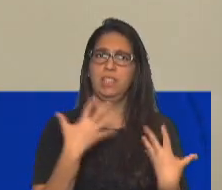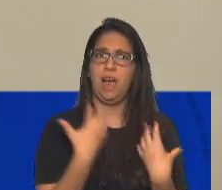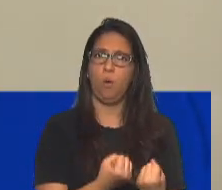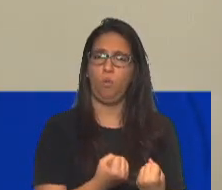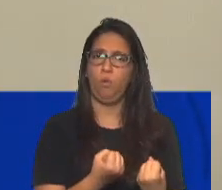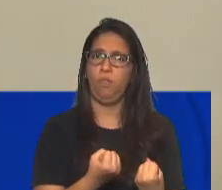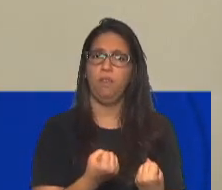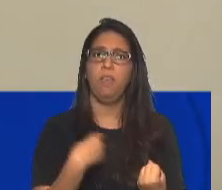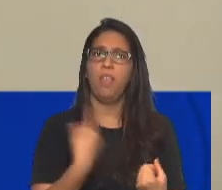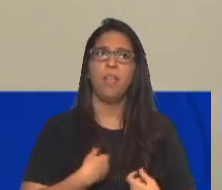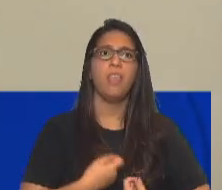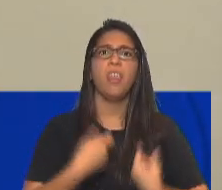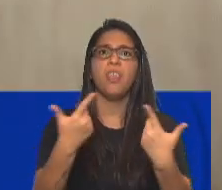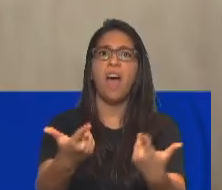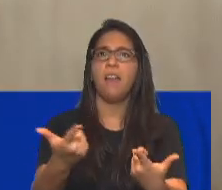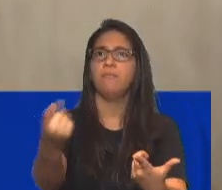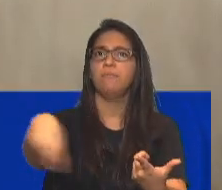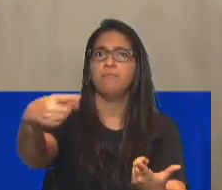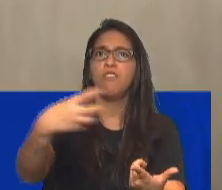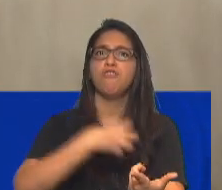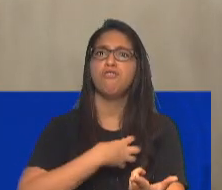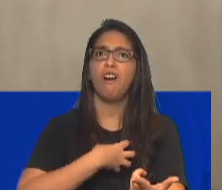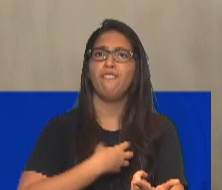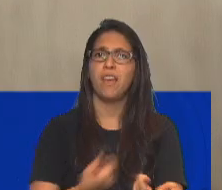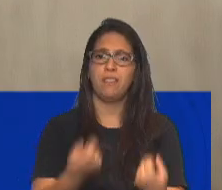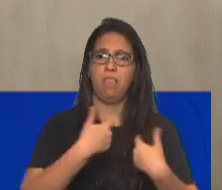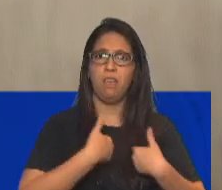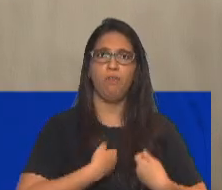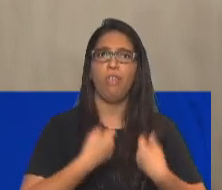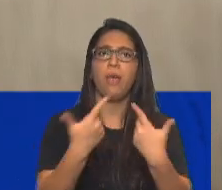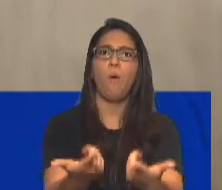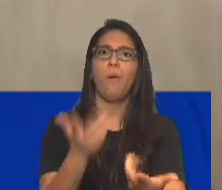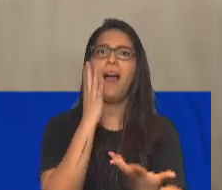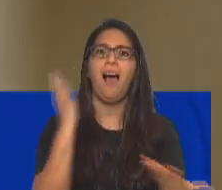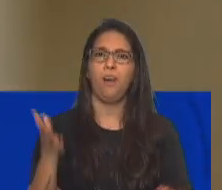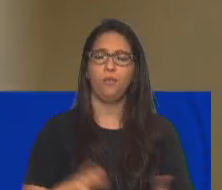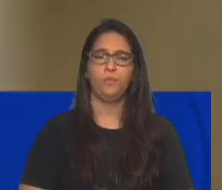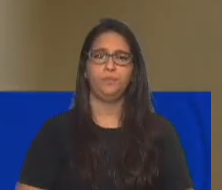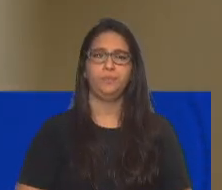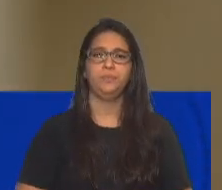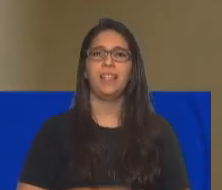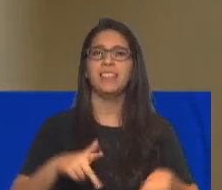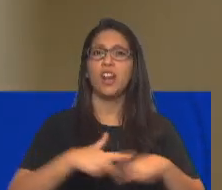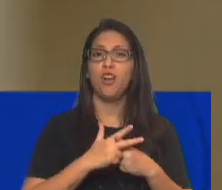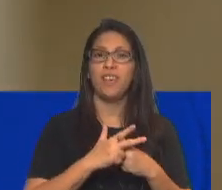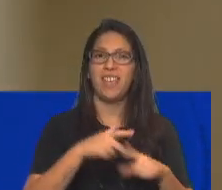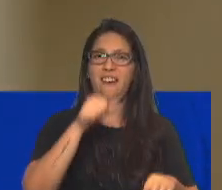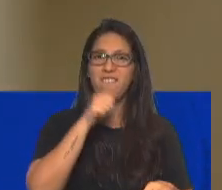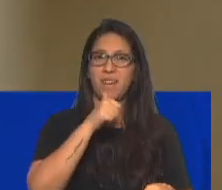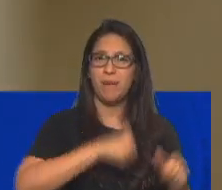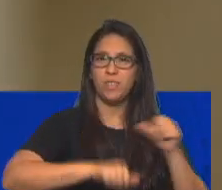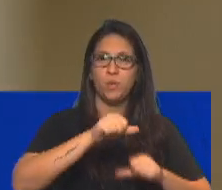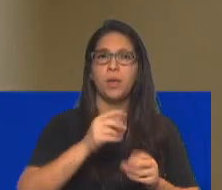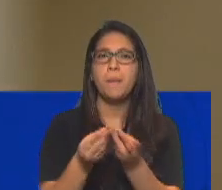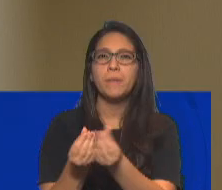manera de devolverle a la sociedad la confianza que han depositado en nosotros, ¿no? En la Cátedra de Tecnología Farmacéutica mezclan